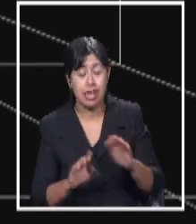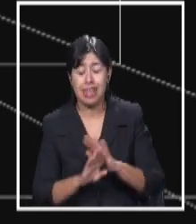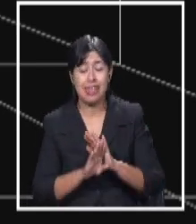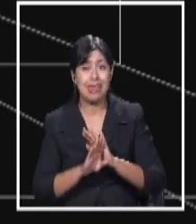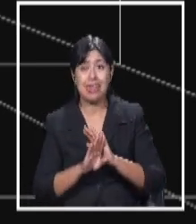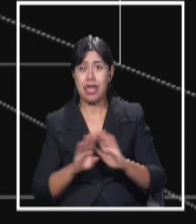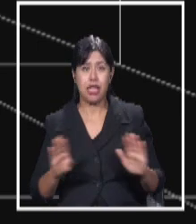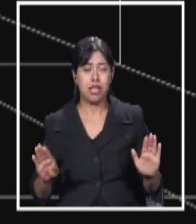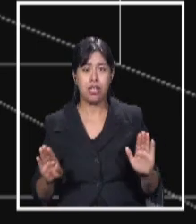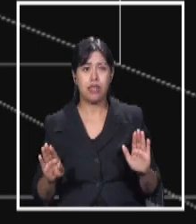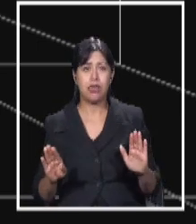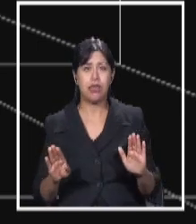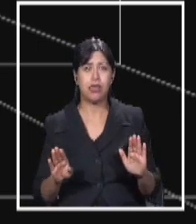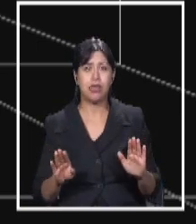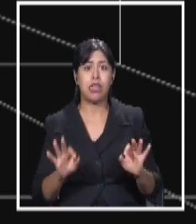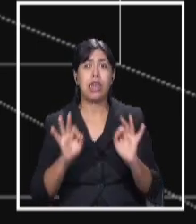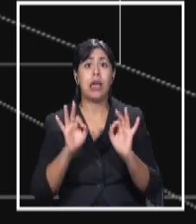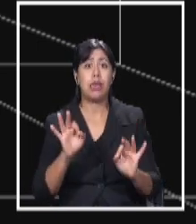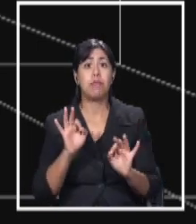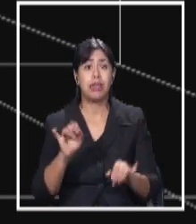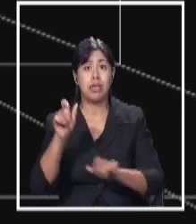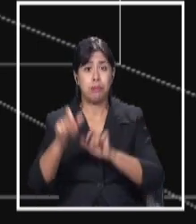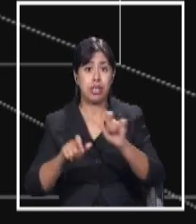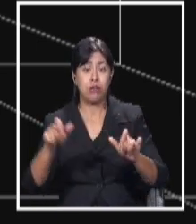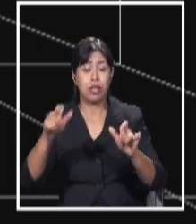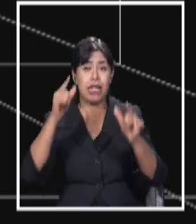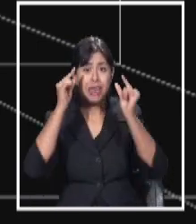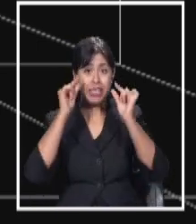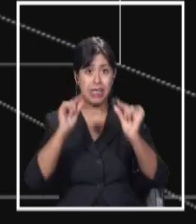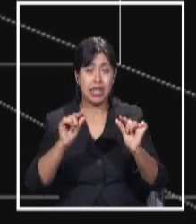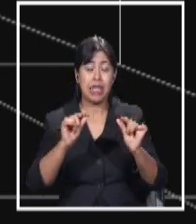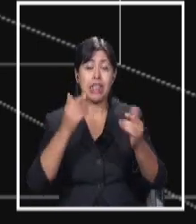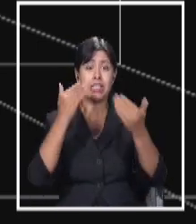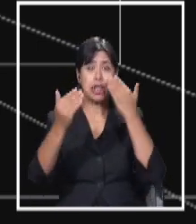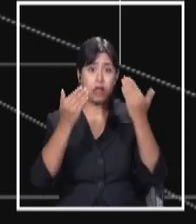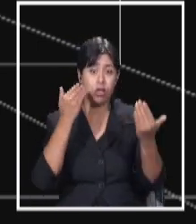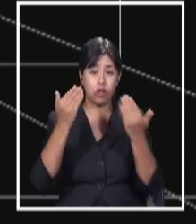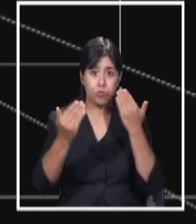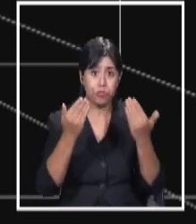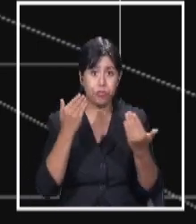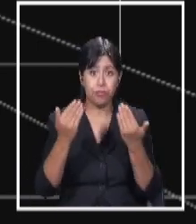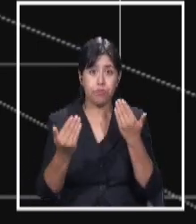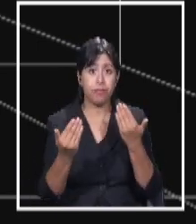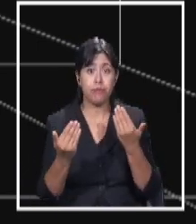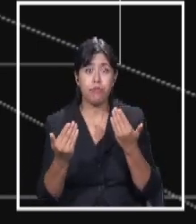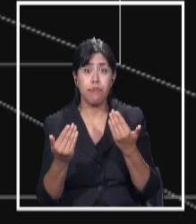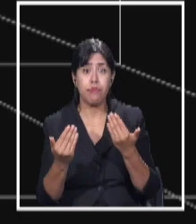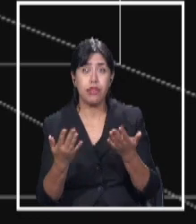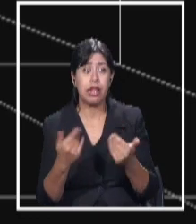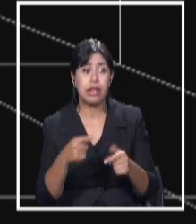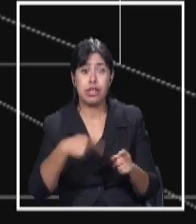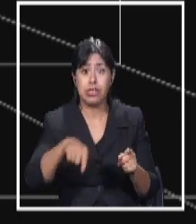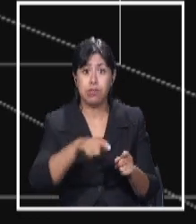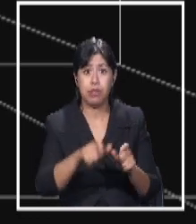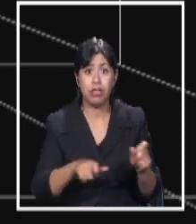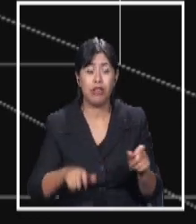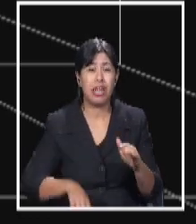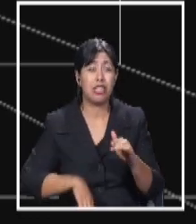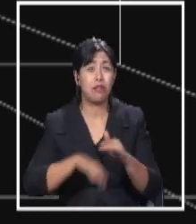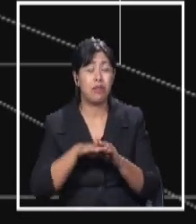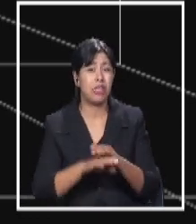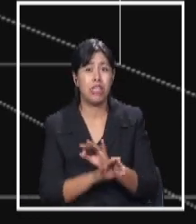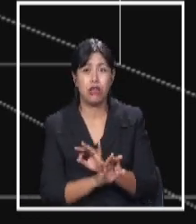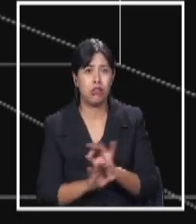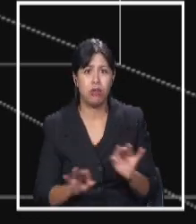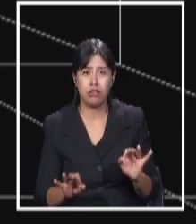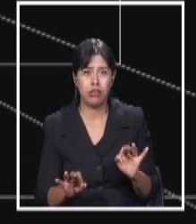O sea, la cantidad de especialistas disponibles para ayudar a personas que requieren de tratamientos no es suficiente en